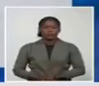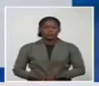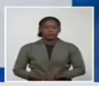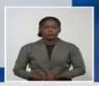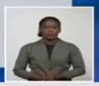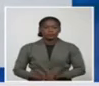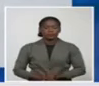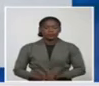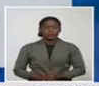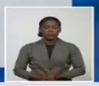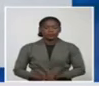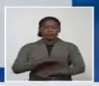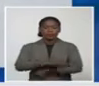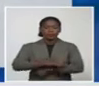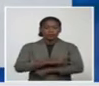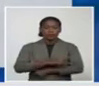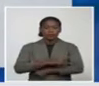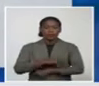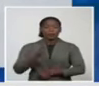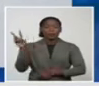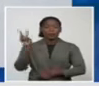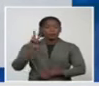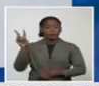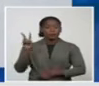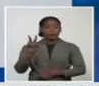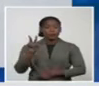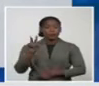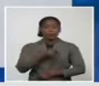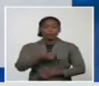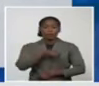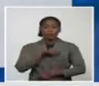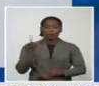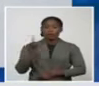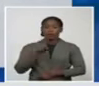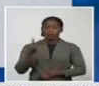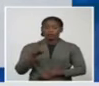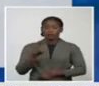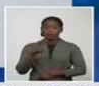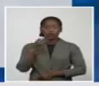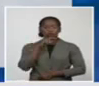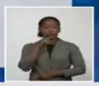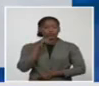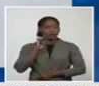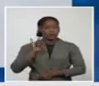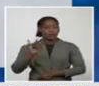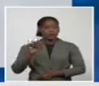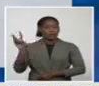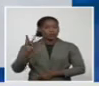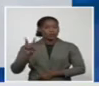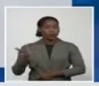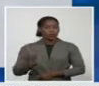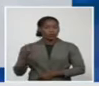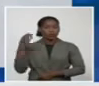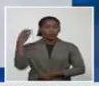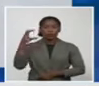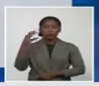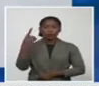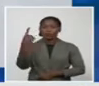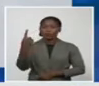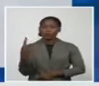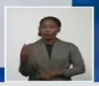11, de Rusia 7, de Jamaica 2, de Venezuela y de Colombia 1 de cada